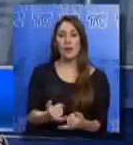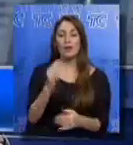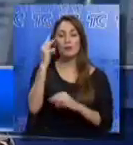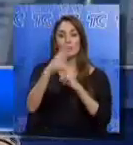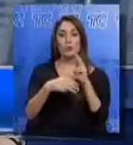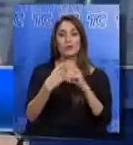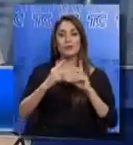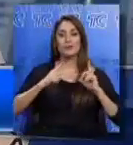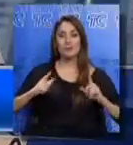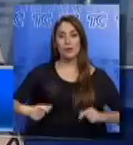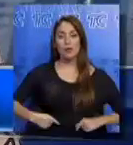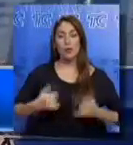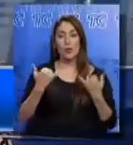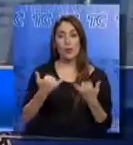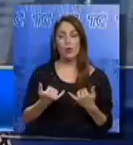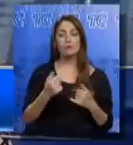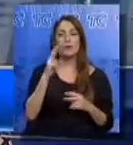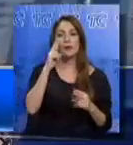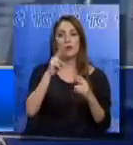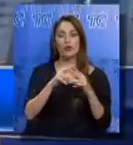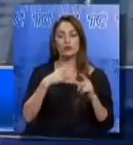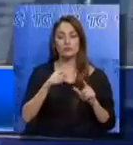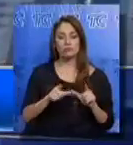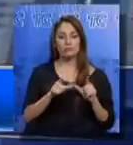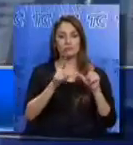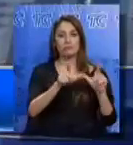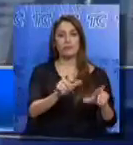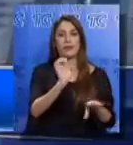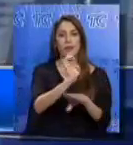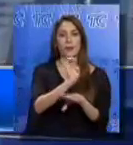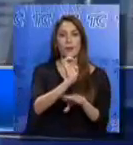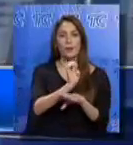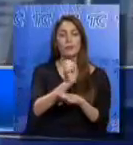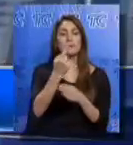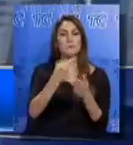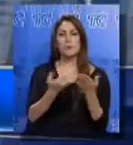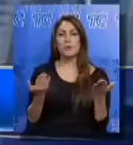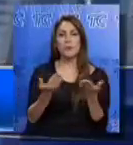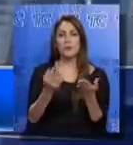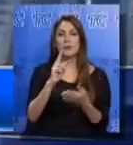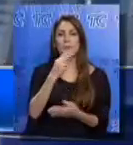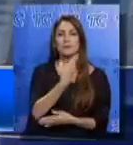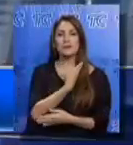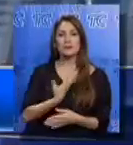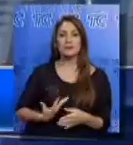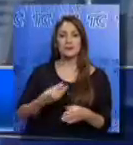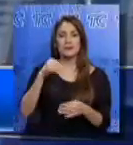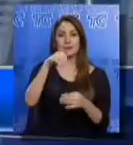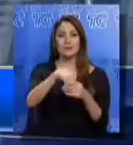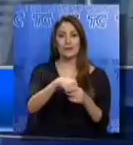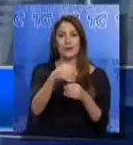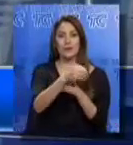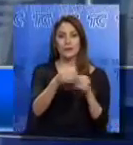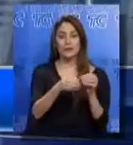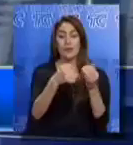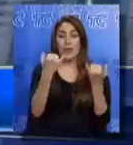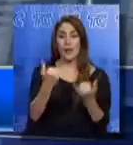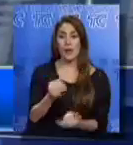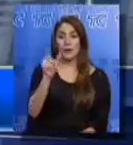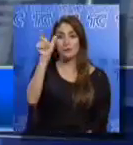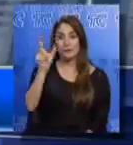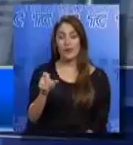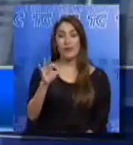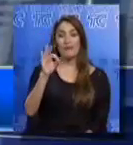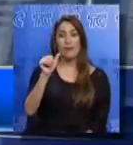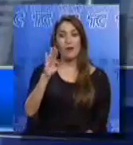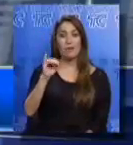Mundial de la Salud entregó hoy un reconocimiento al Ecuador en un acto celebrado en la vicepresidencia de la República. Nuestra compañera Fabiola